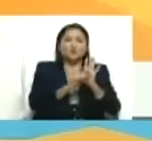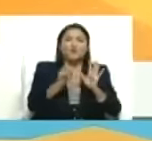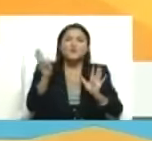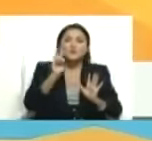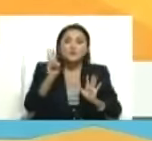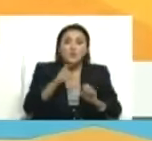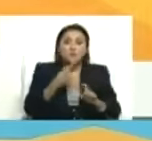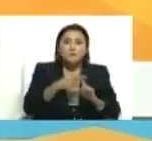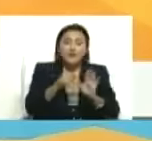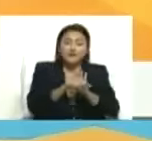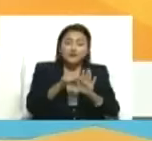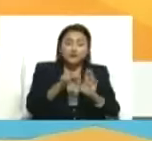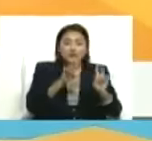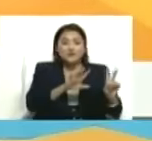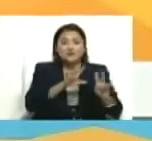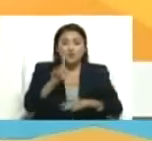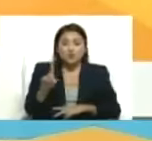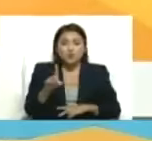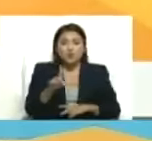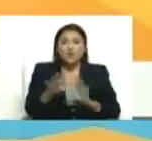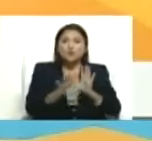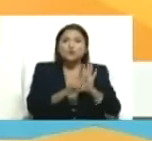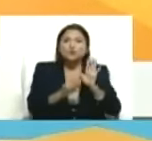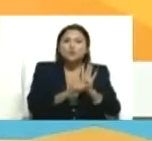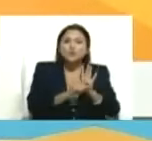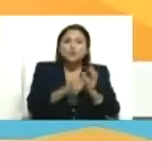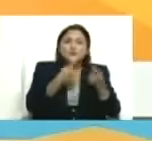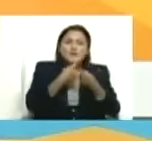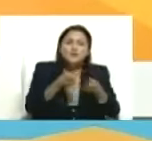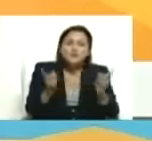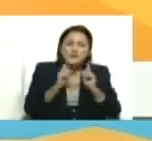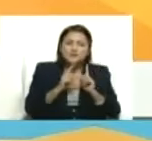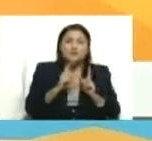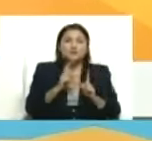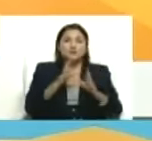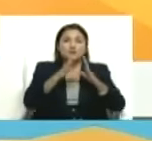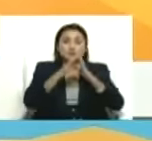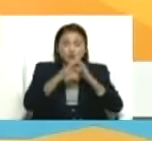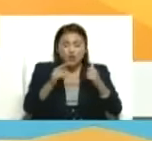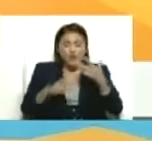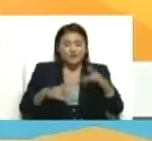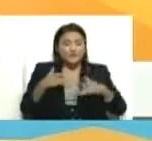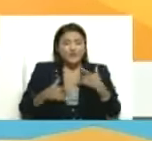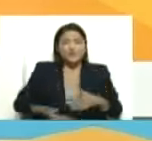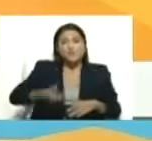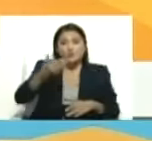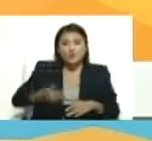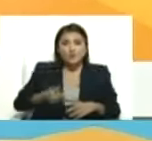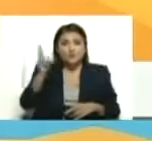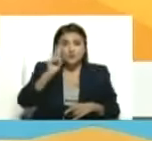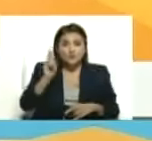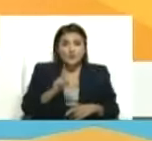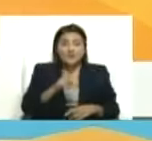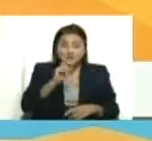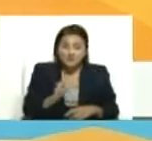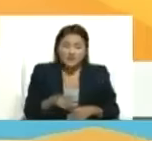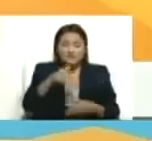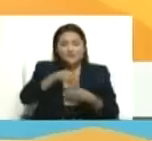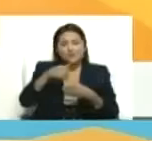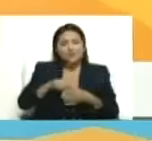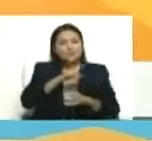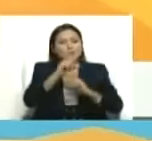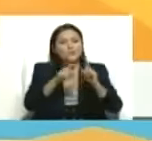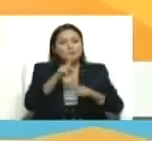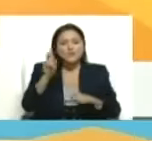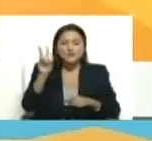artículo 71 de nuestra Constitución que dice todos los actos de especial trascendencia nacional serán consultados al